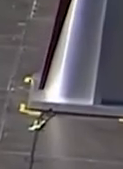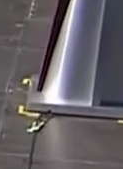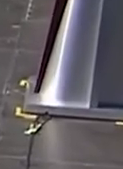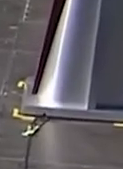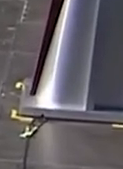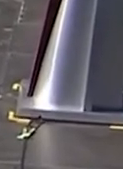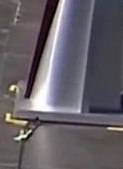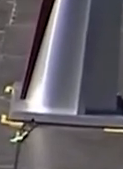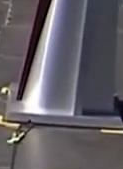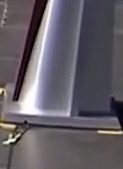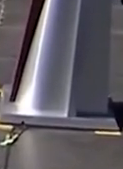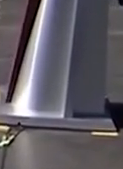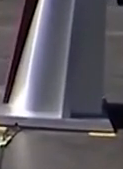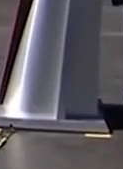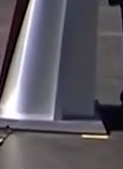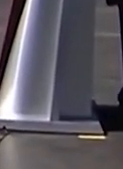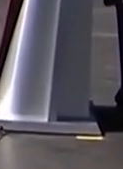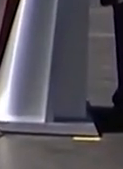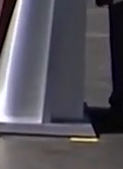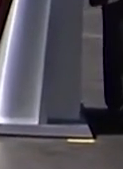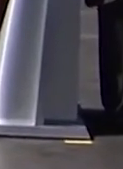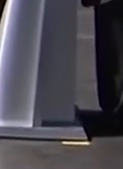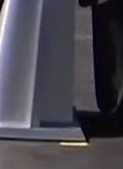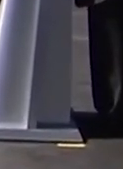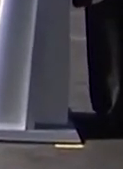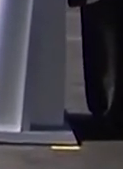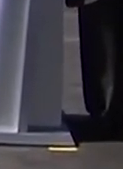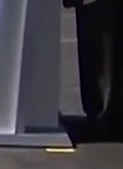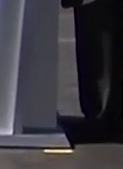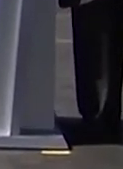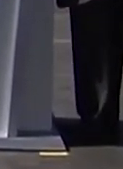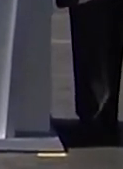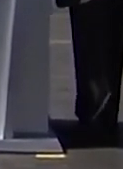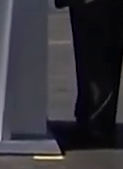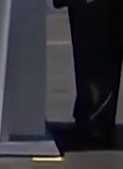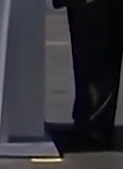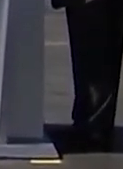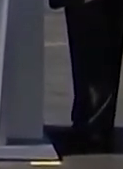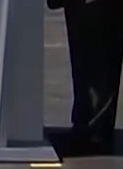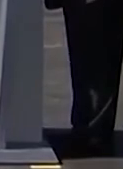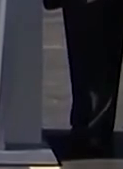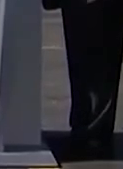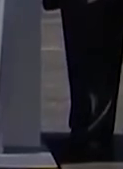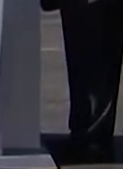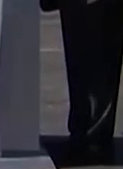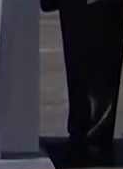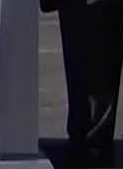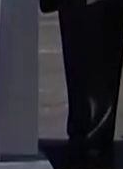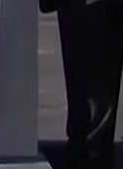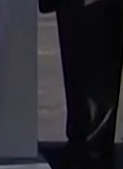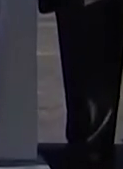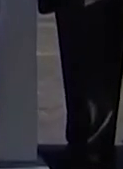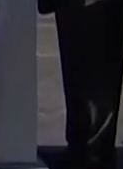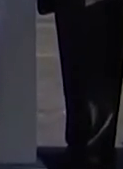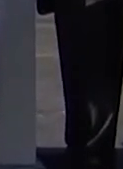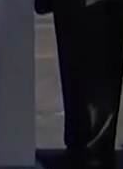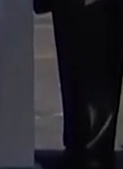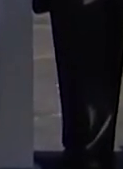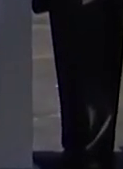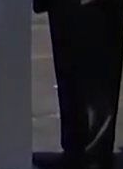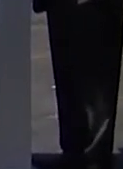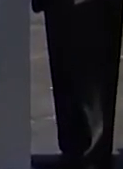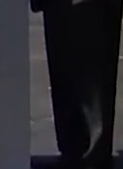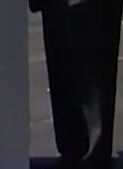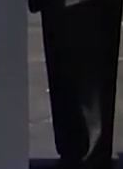del país. Destacó el avance de los proyectos de infraestructura, desde la construcción de caminos rurales y carreteras, hasta el nuevo aeropuerto en la base aérea de